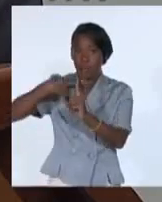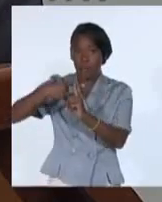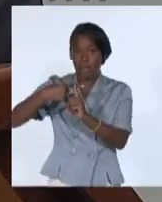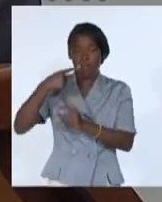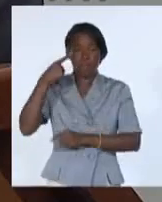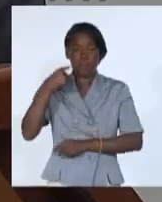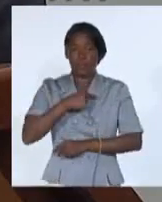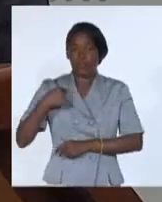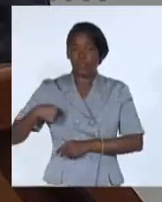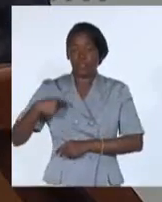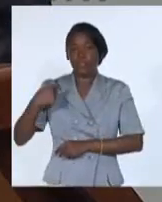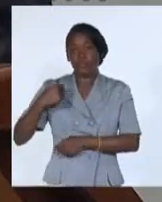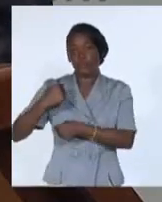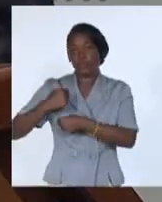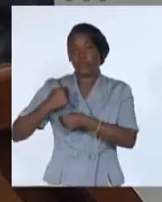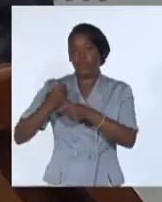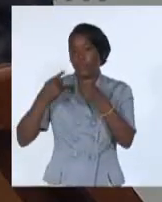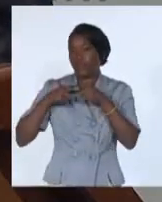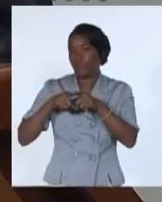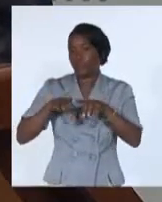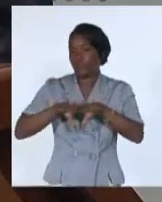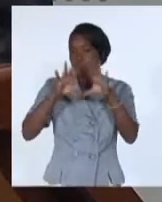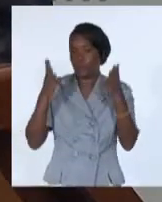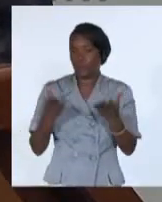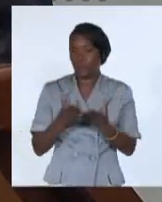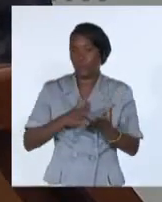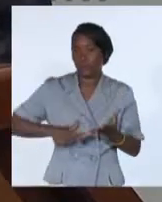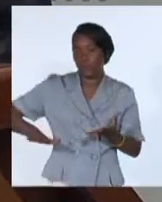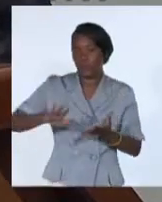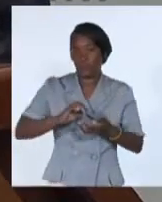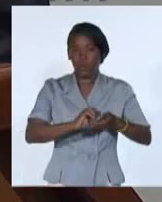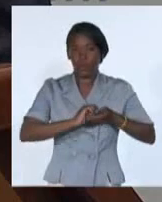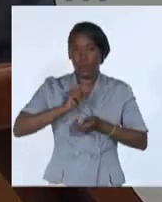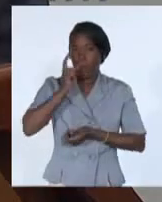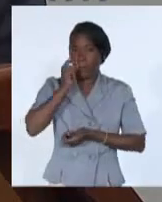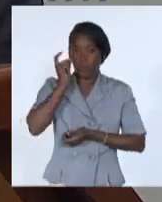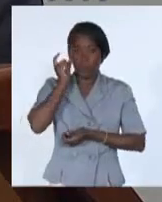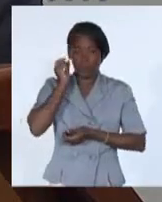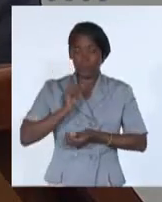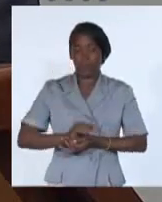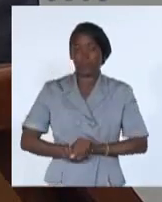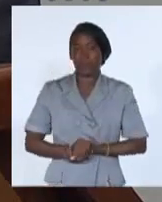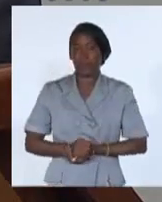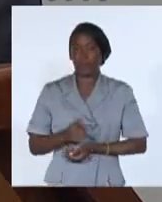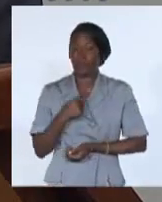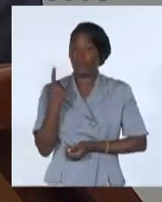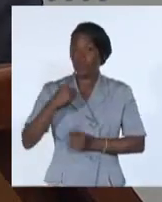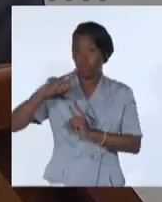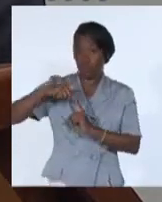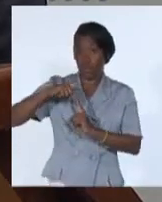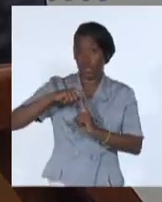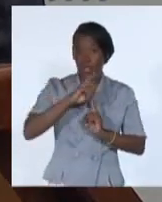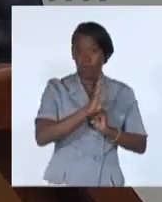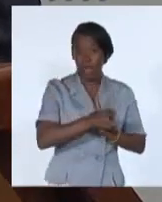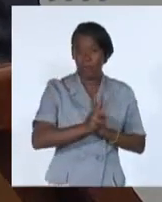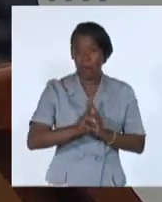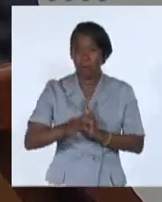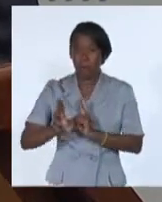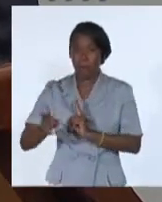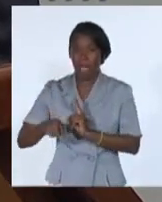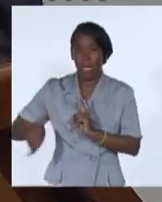trabaje para todos. Excelencias, las tareas comienzan con un sistema multilateral como tal.